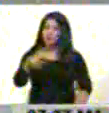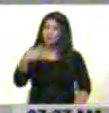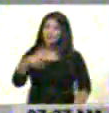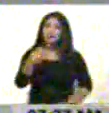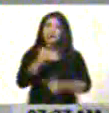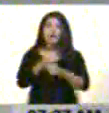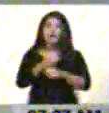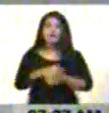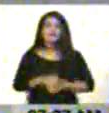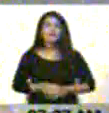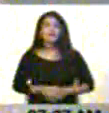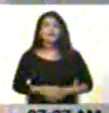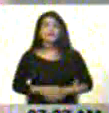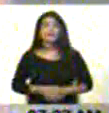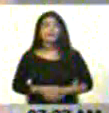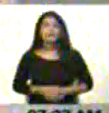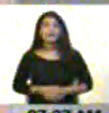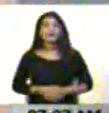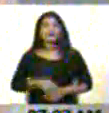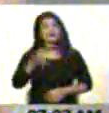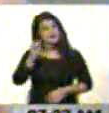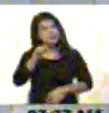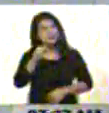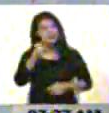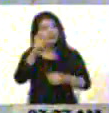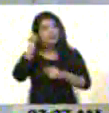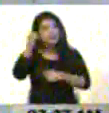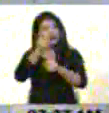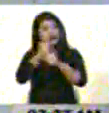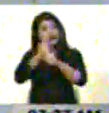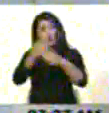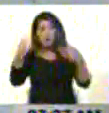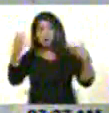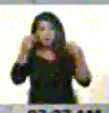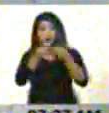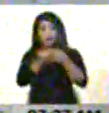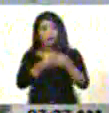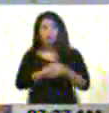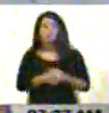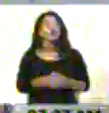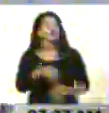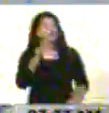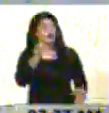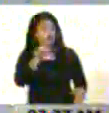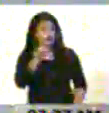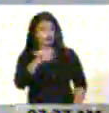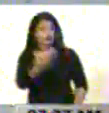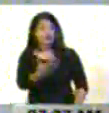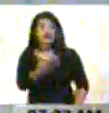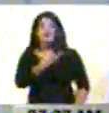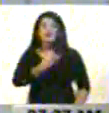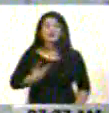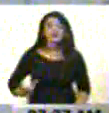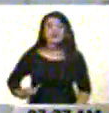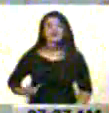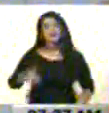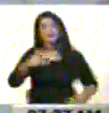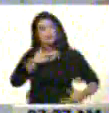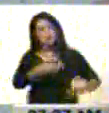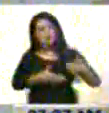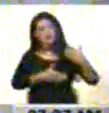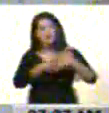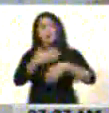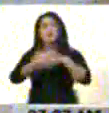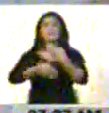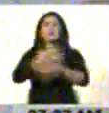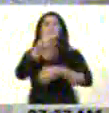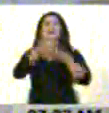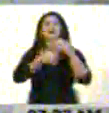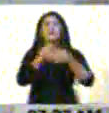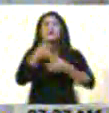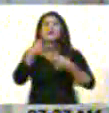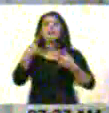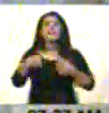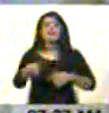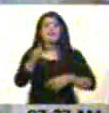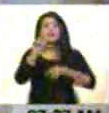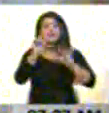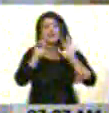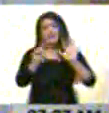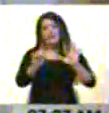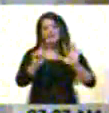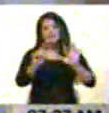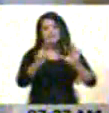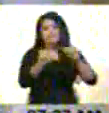Muchas cosas involucradas. Correcto, por eso el presidente de manera sistémica lo hablaba, son 6 patas de la mesa. La primera pata